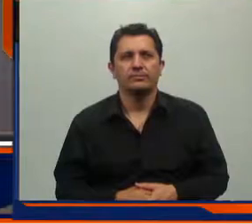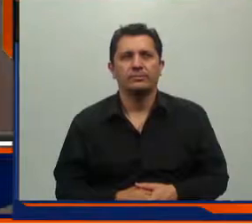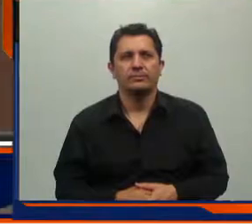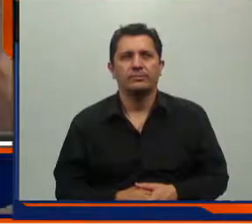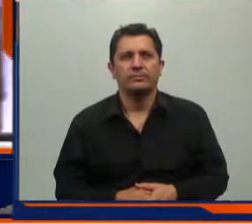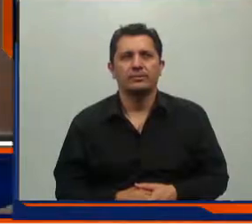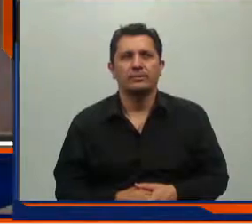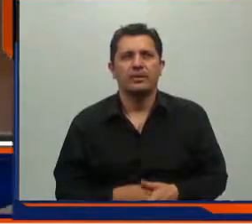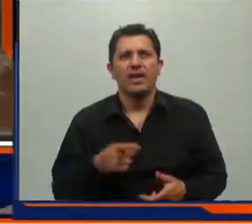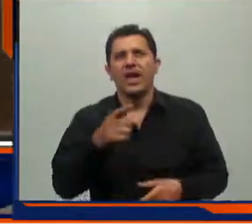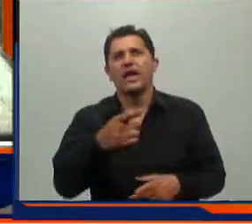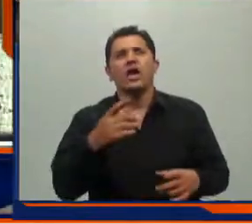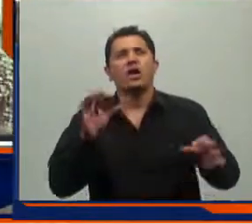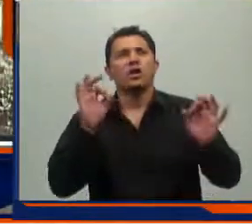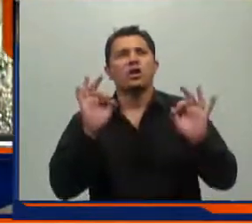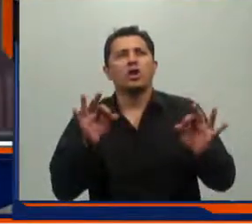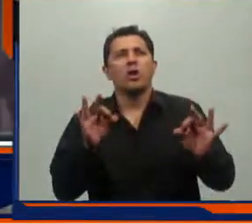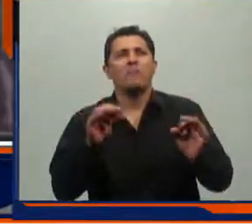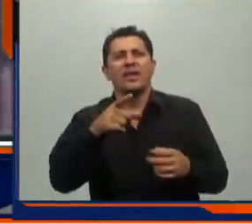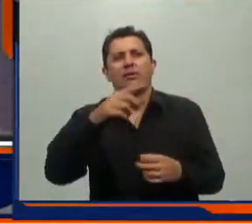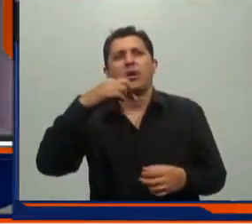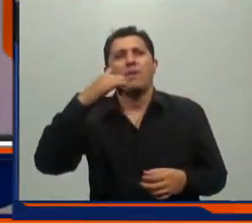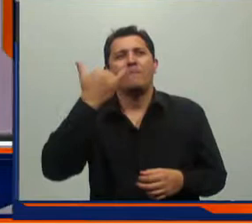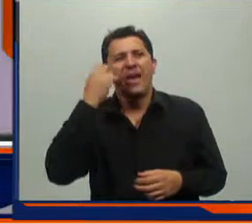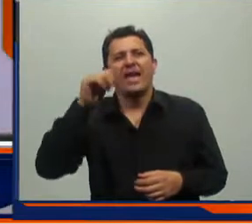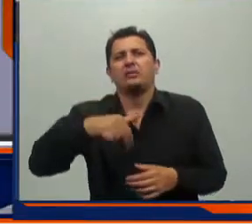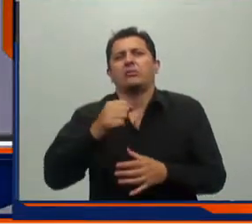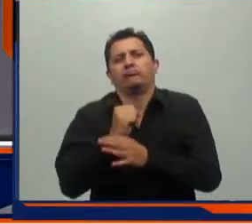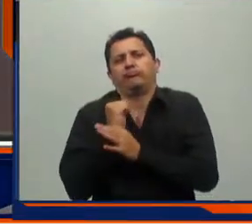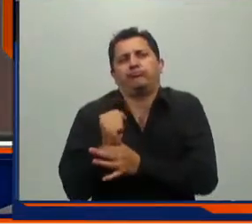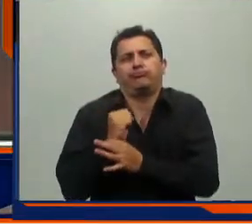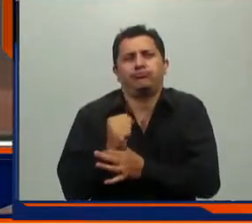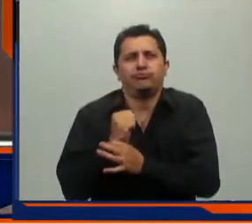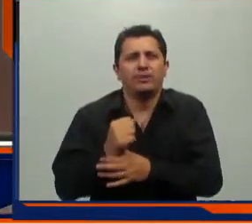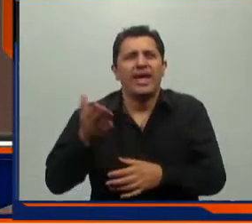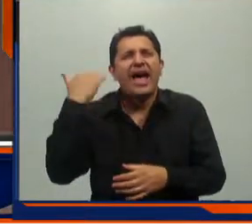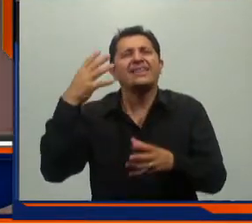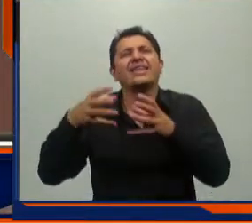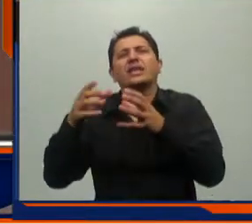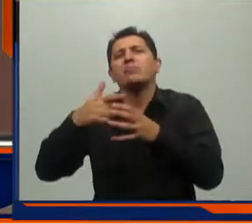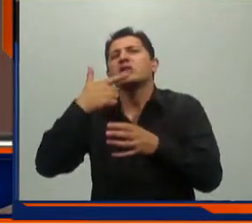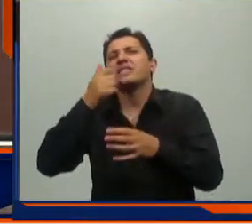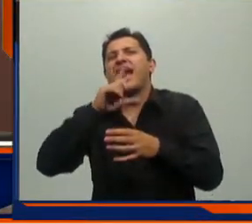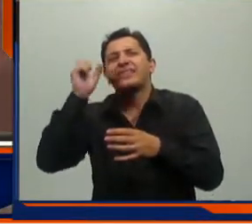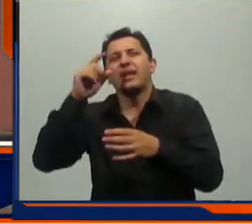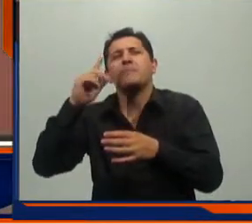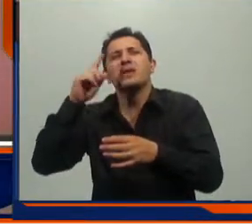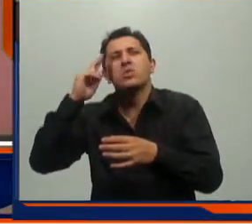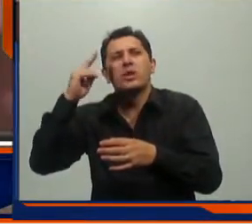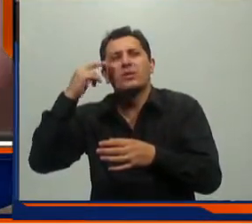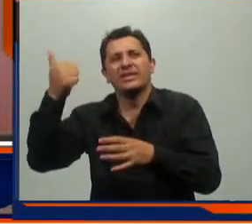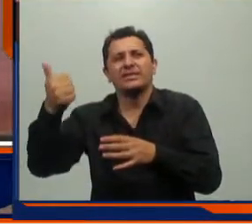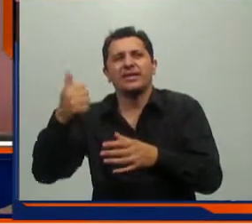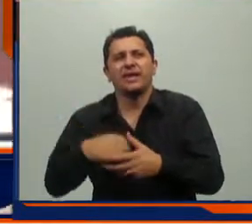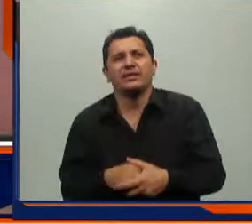Bueno, ahí está completo, ¿no? El gran Gary Payton, sí, jugador, uno de los pilares de aquel Seattle de 1996, donde jugaban las